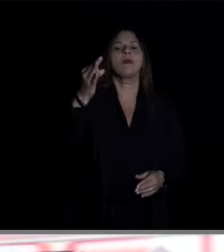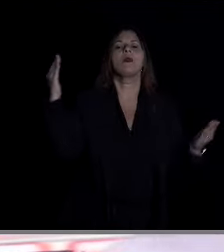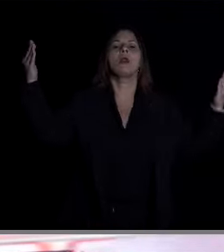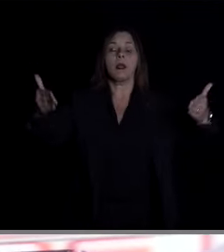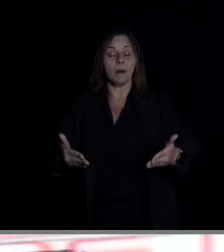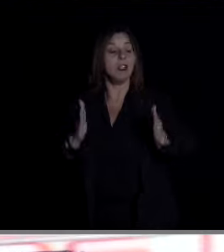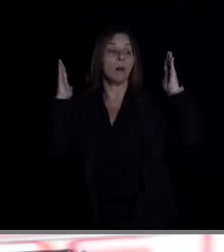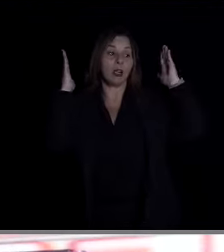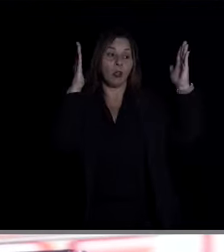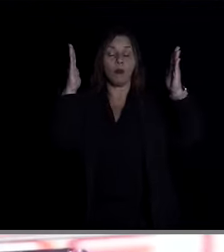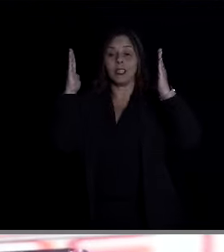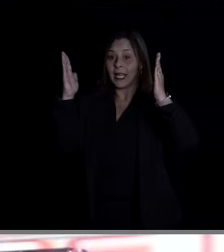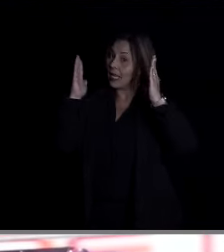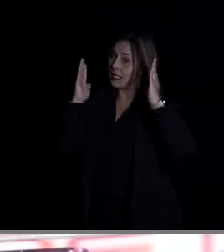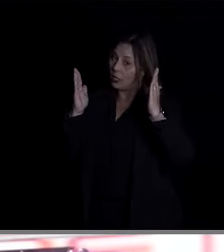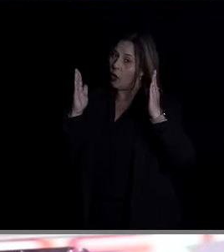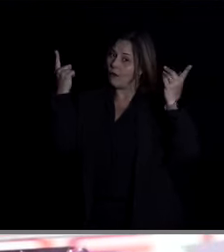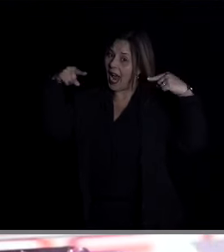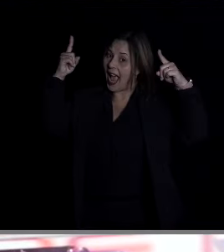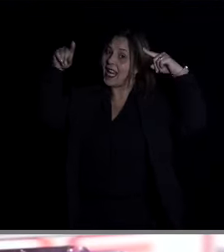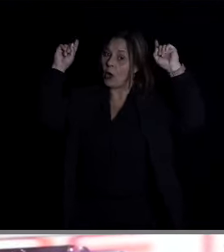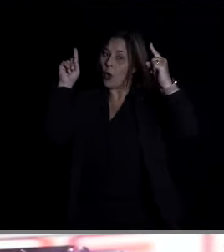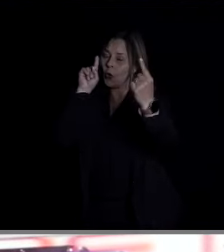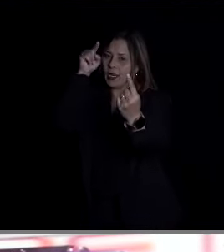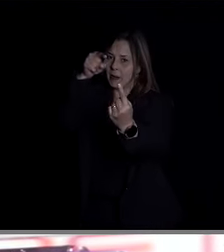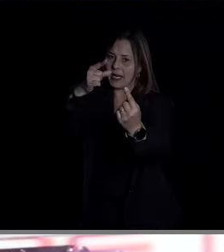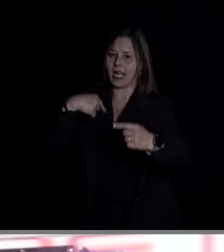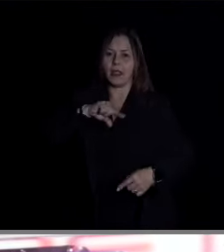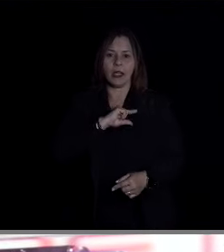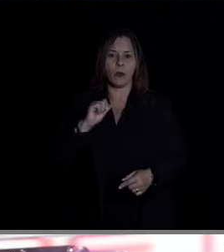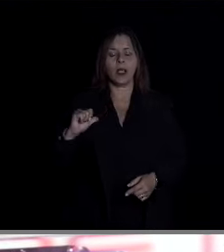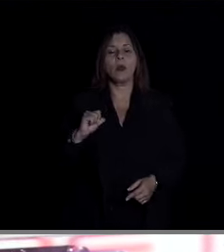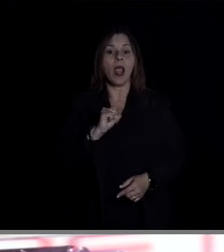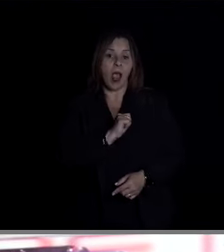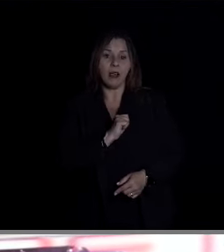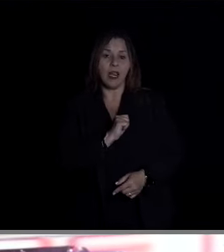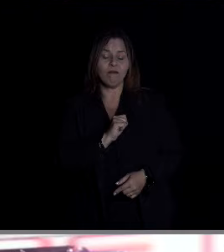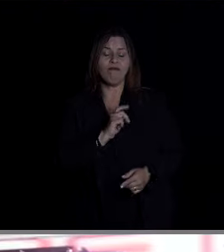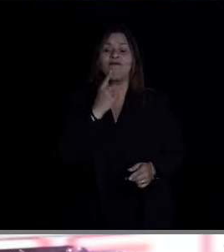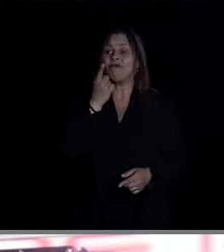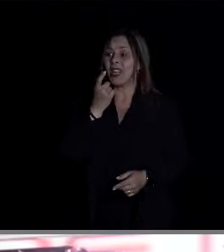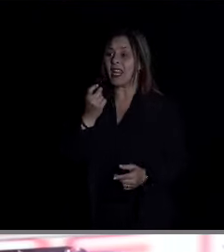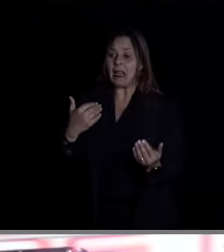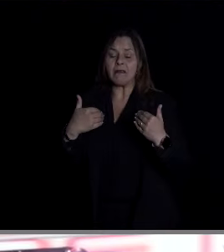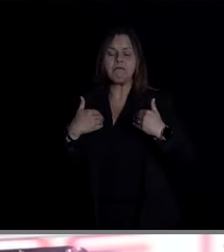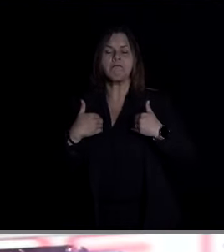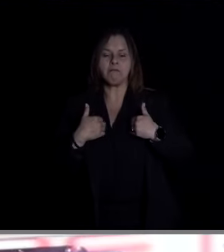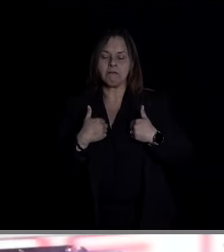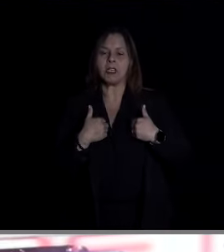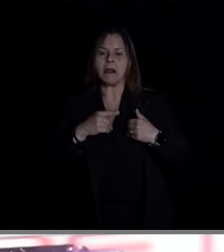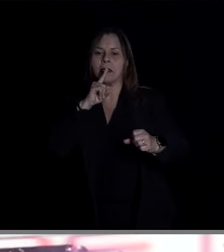prestar mucha atención a los logros y metas de nuestro alcalde, quien mantiene su